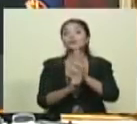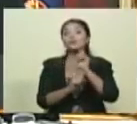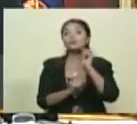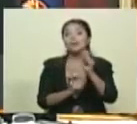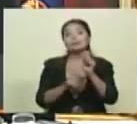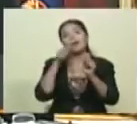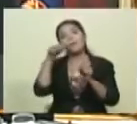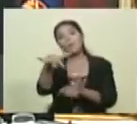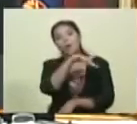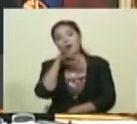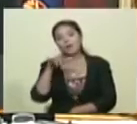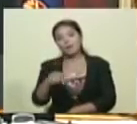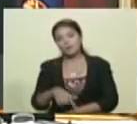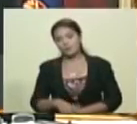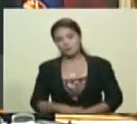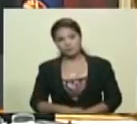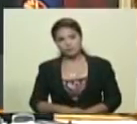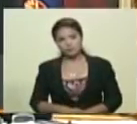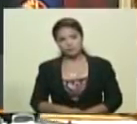pueblo.